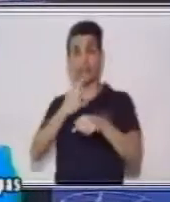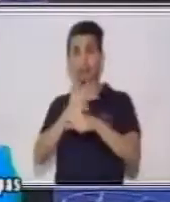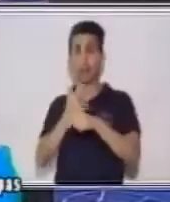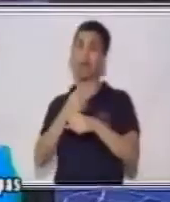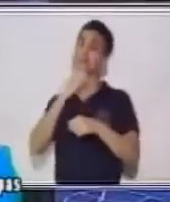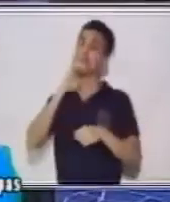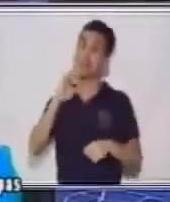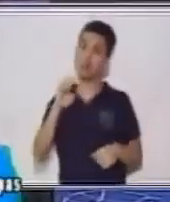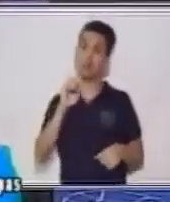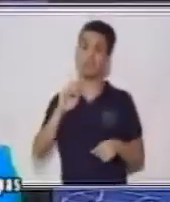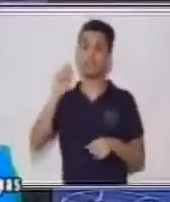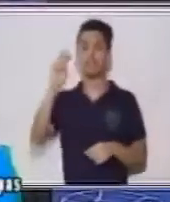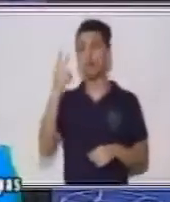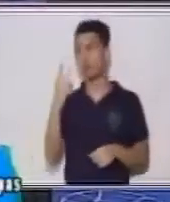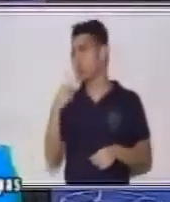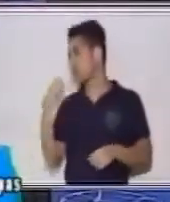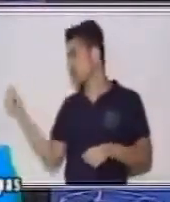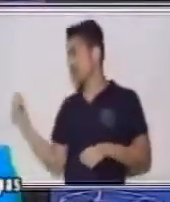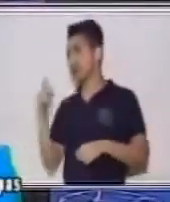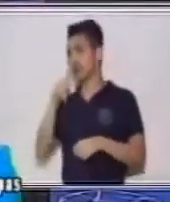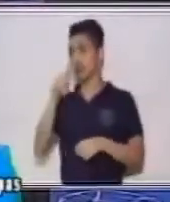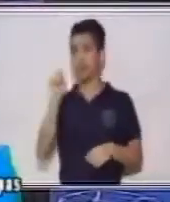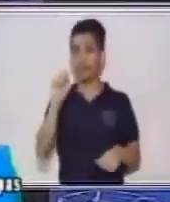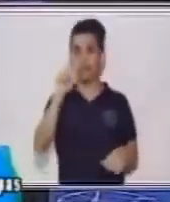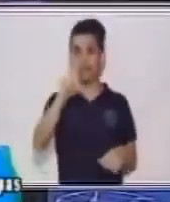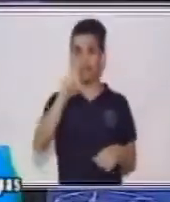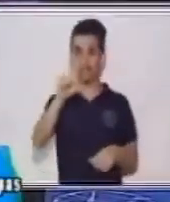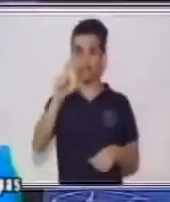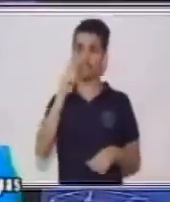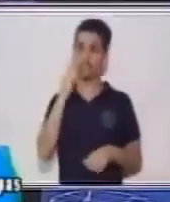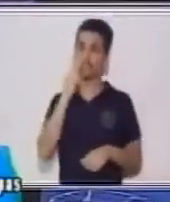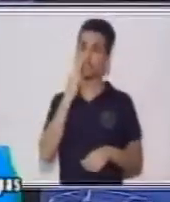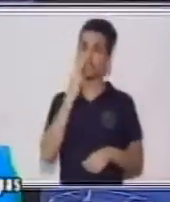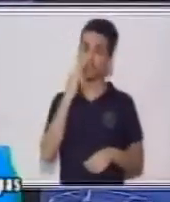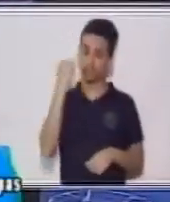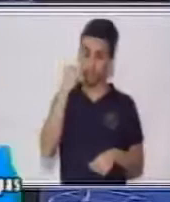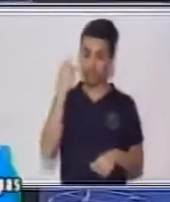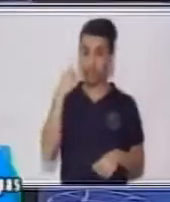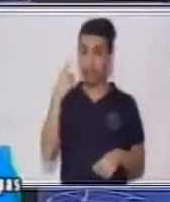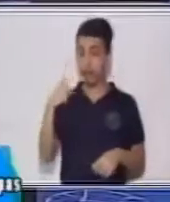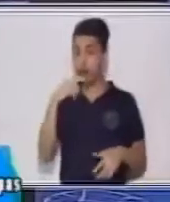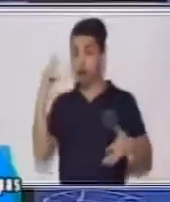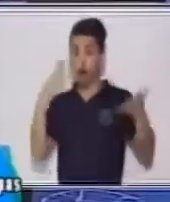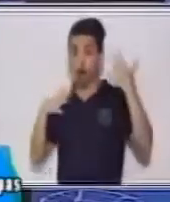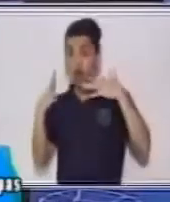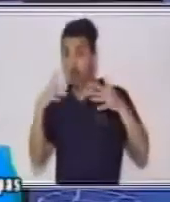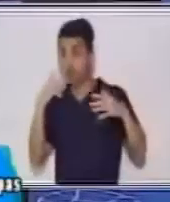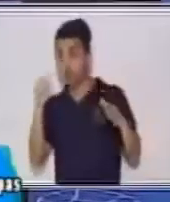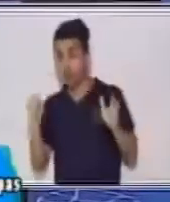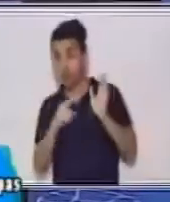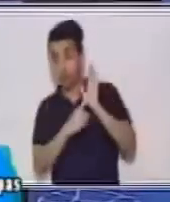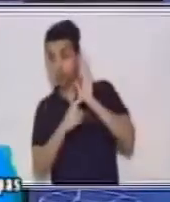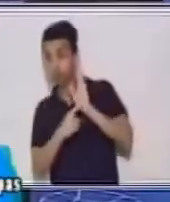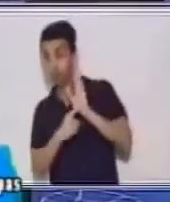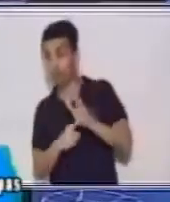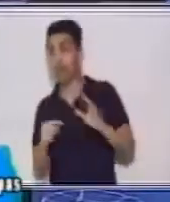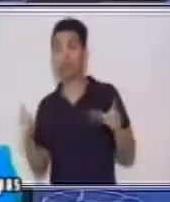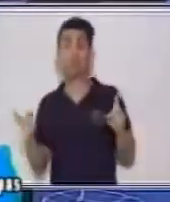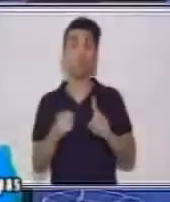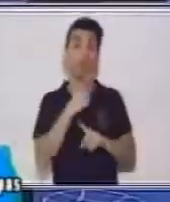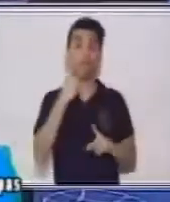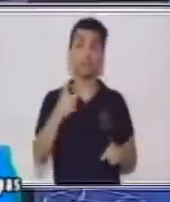idioma? Quechí. Si nos damos cuenta, por medio de los colores podemos representar y de